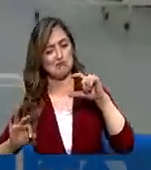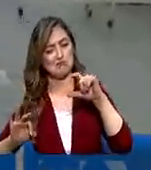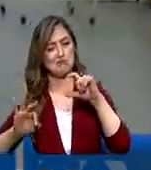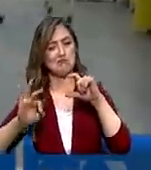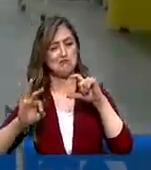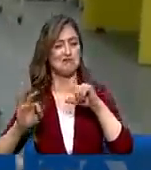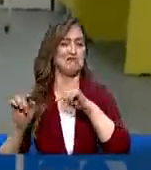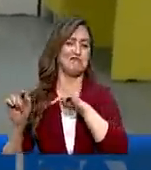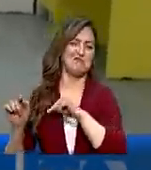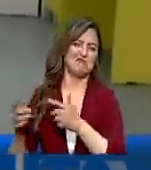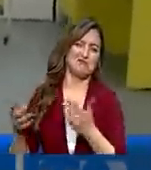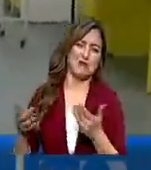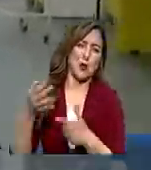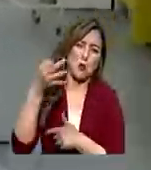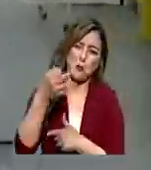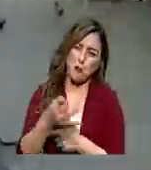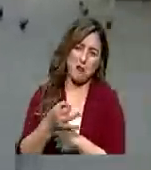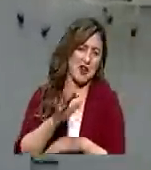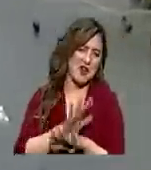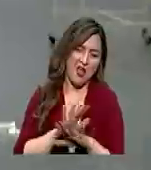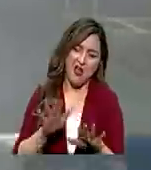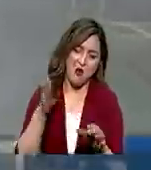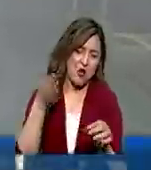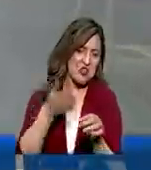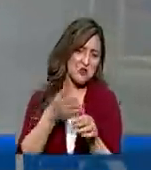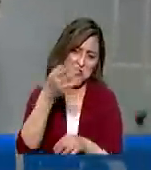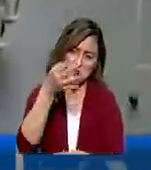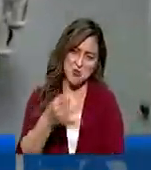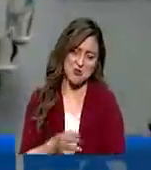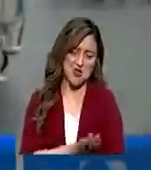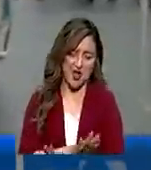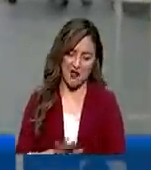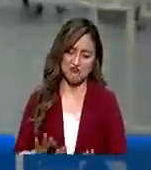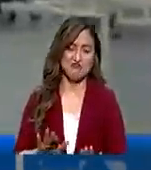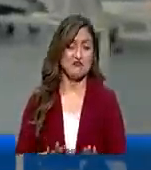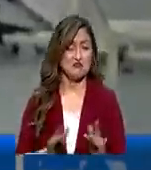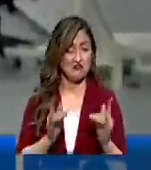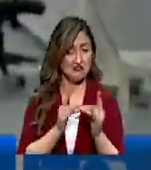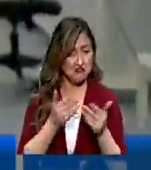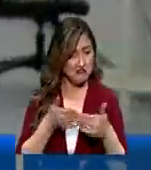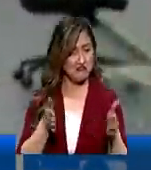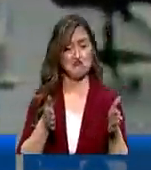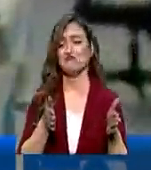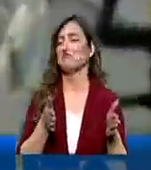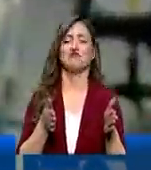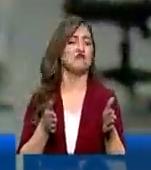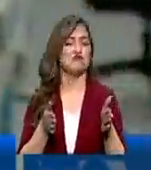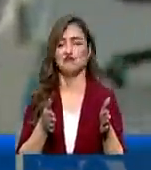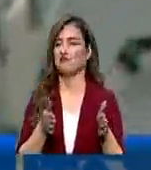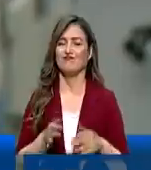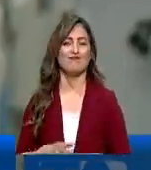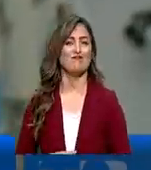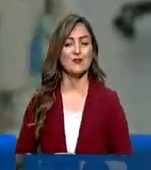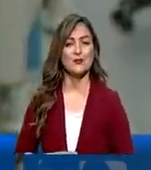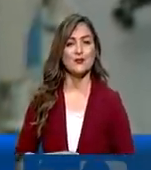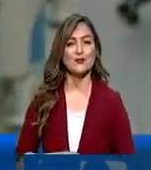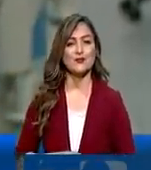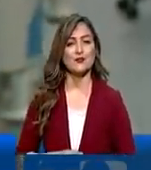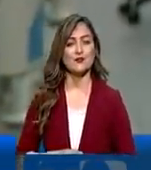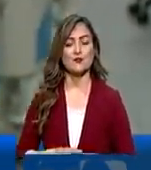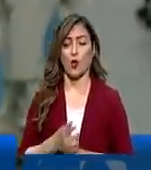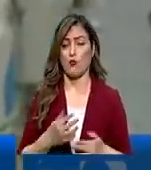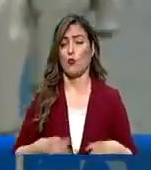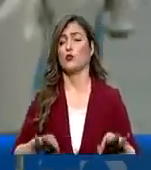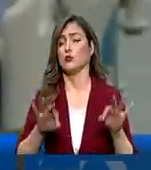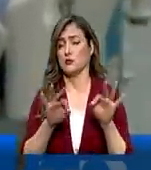CAT ha cumplido su misión, no necesitamos más mantener esta instalación que ha sido grande e